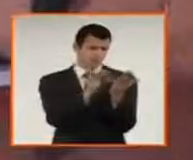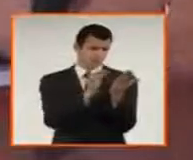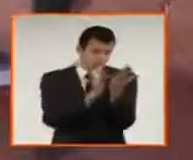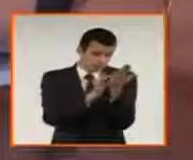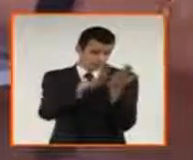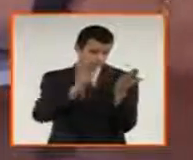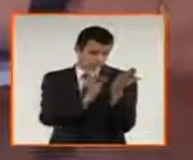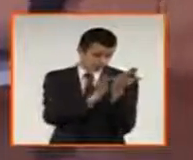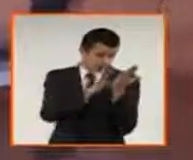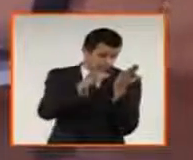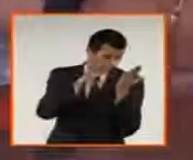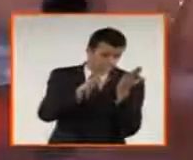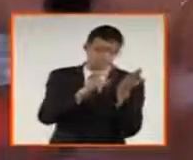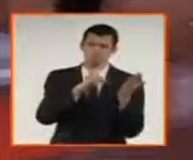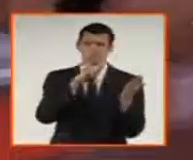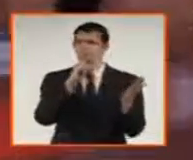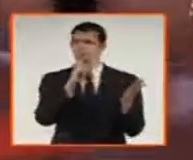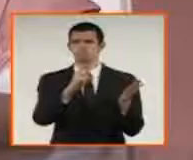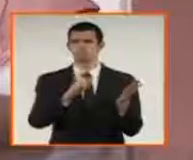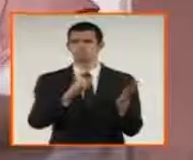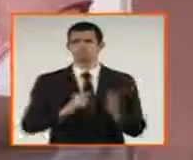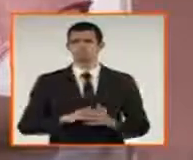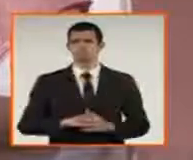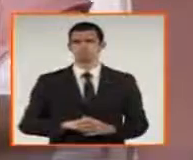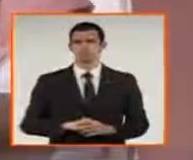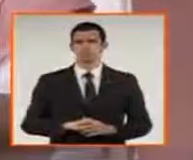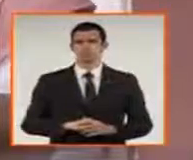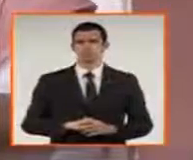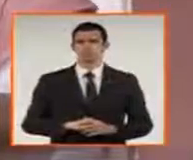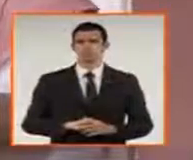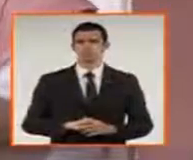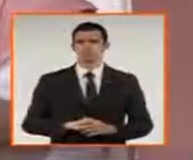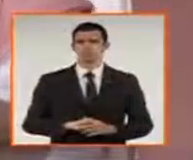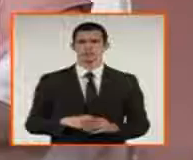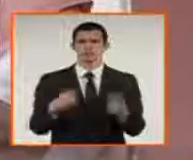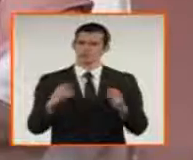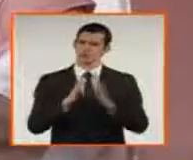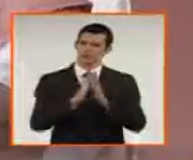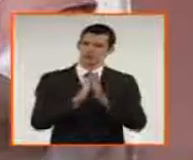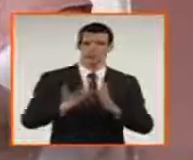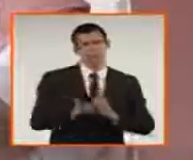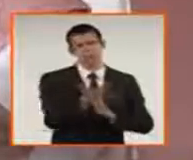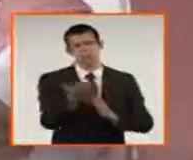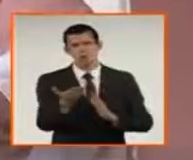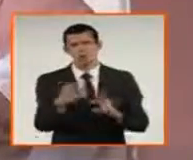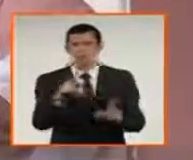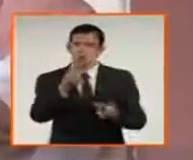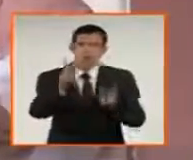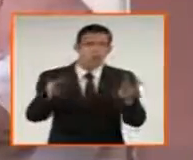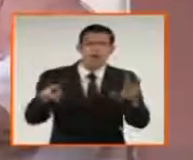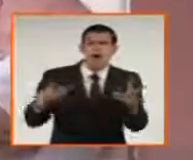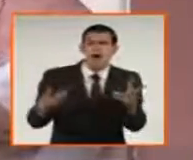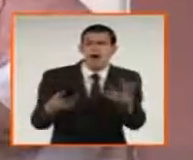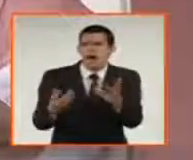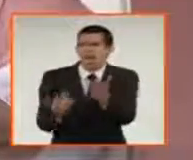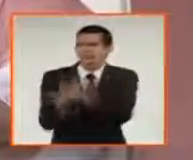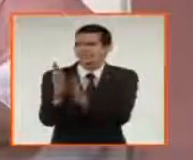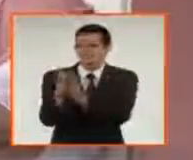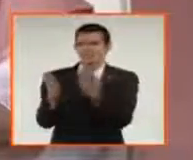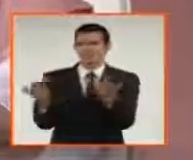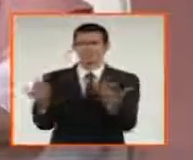es muy importante que tengan ya, que traten de conseguir el impreso para que puedan